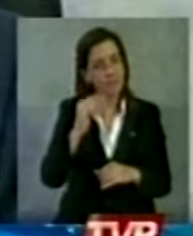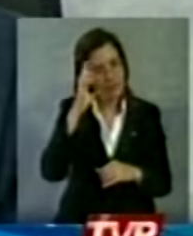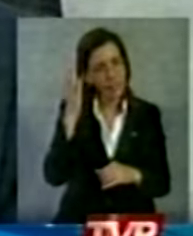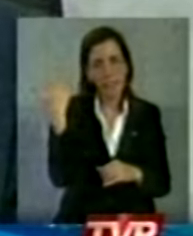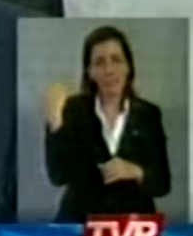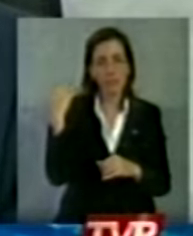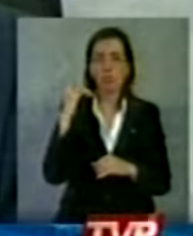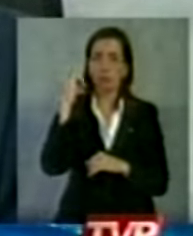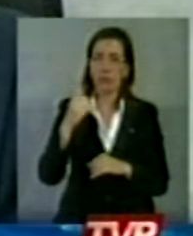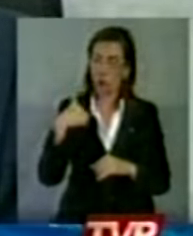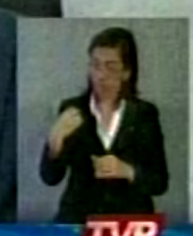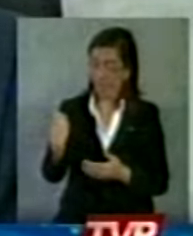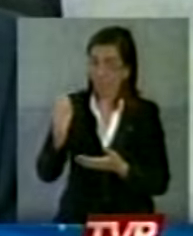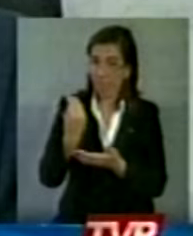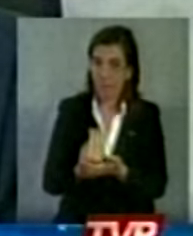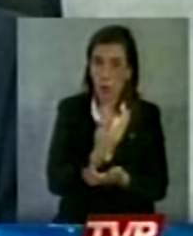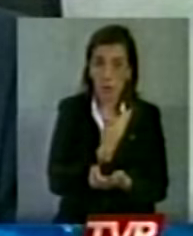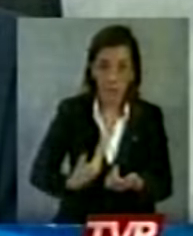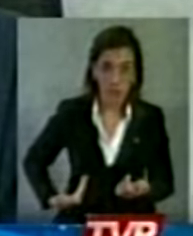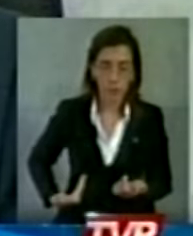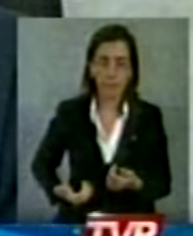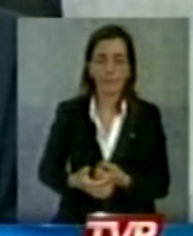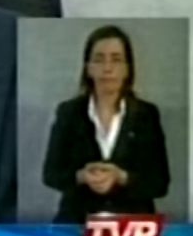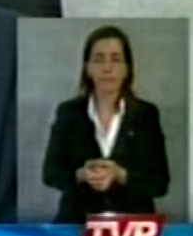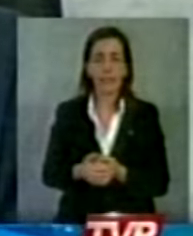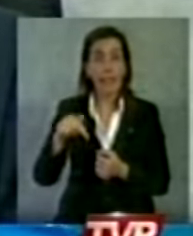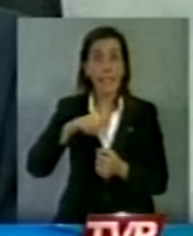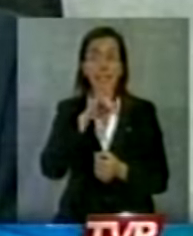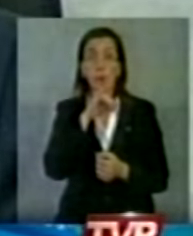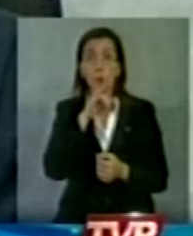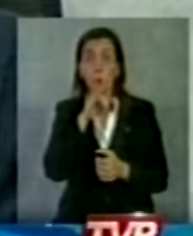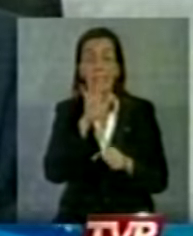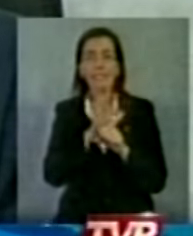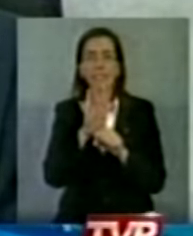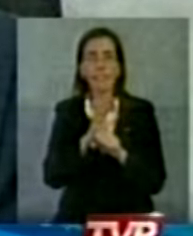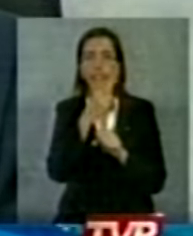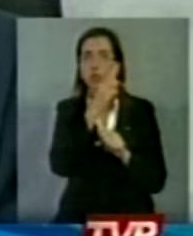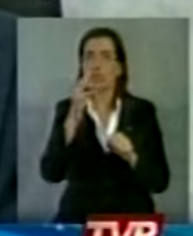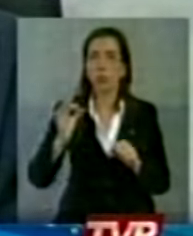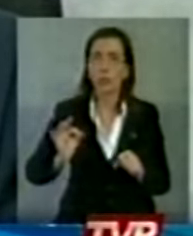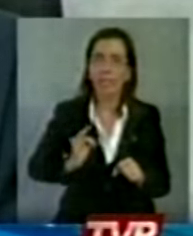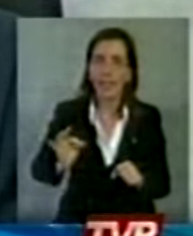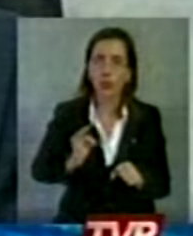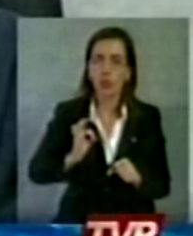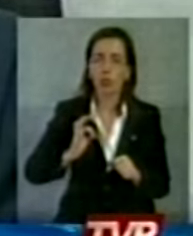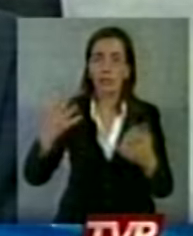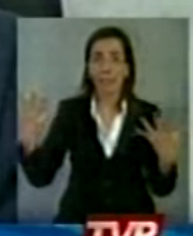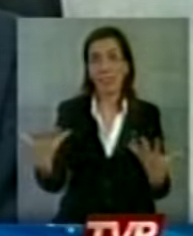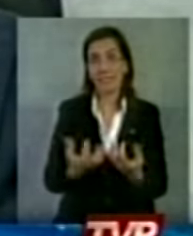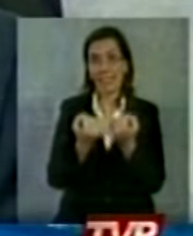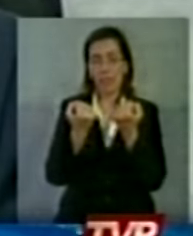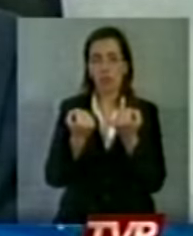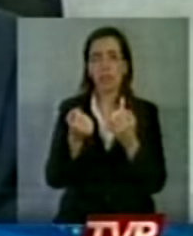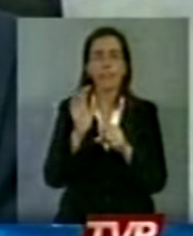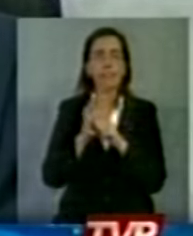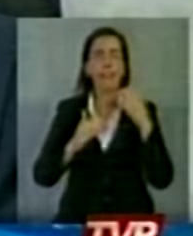meses, al asumir, que este Tucumán del Bicentenario, este Tucumán del